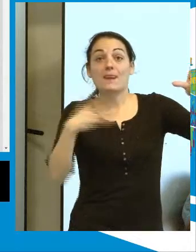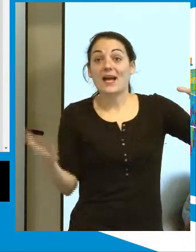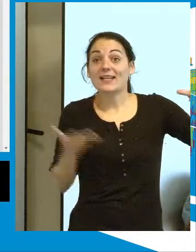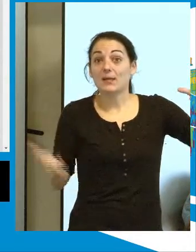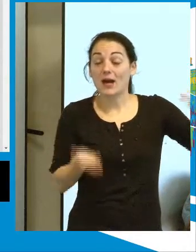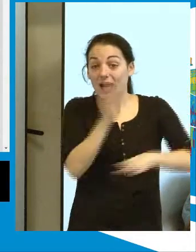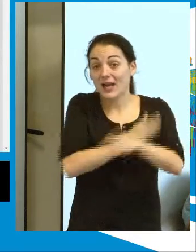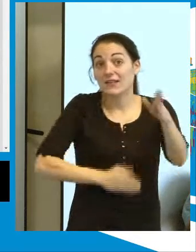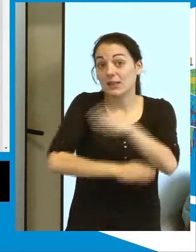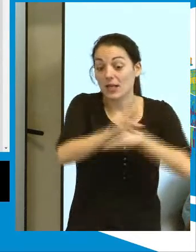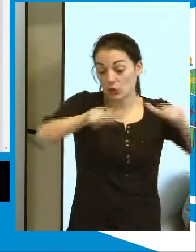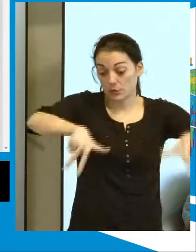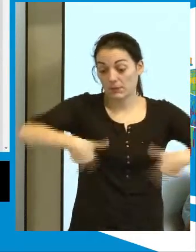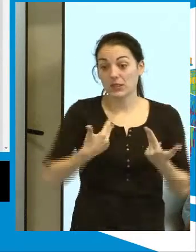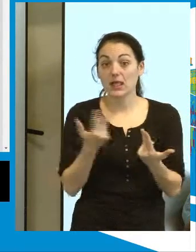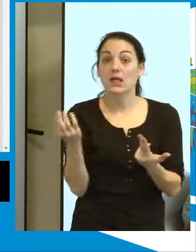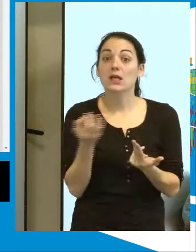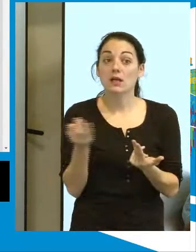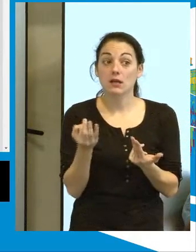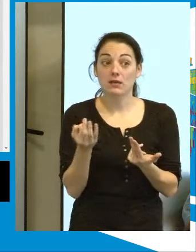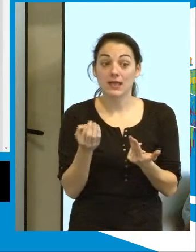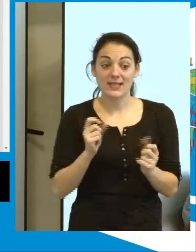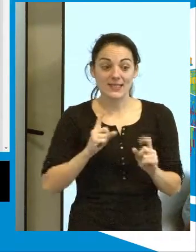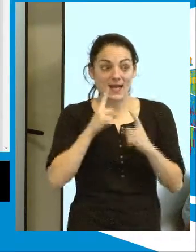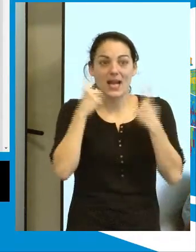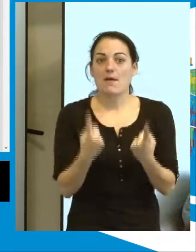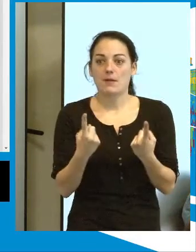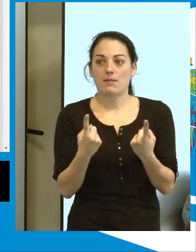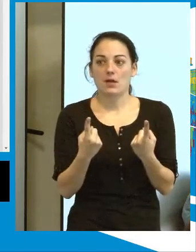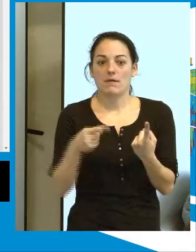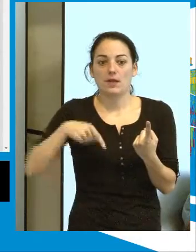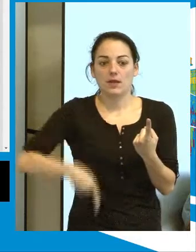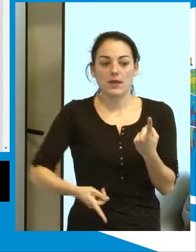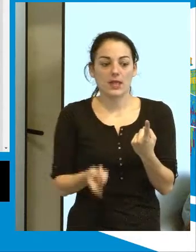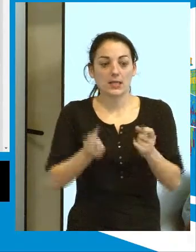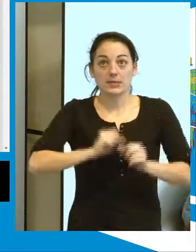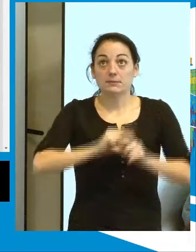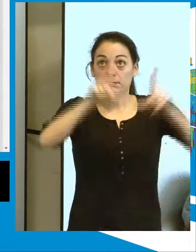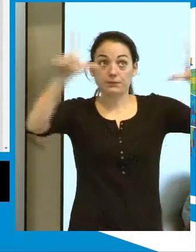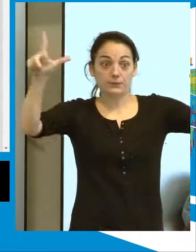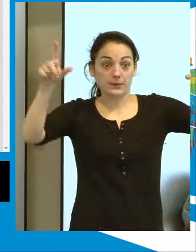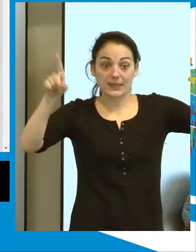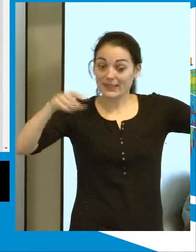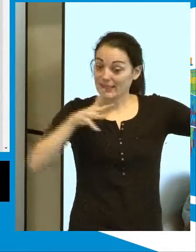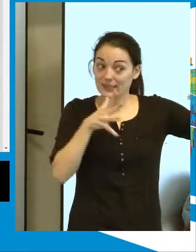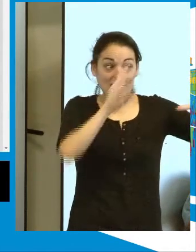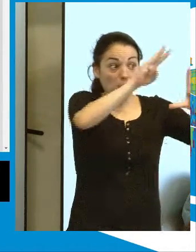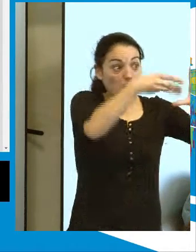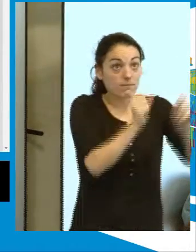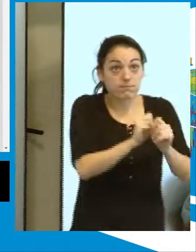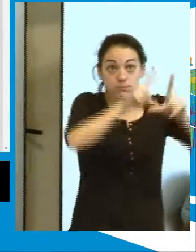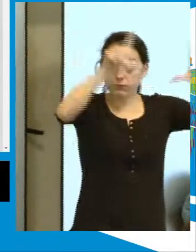que lo que nos va a permitir es, desde la primera vez sobre todo, poder activar el sistema sobre el portal web. Una vez que lo activemos y